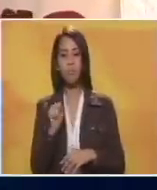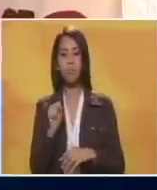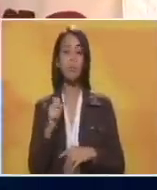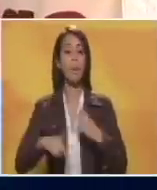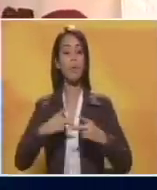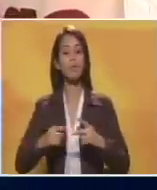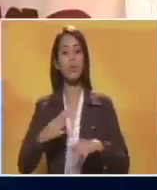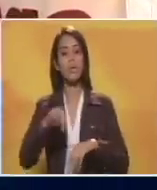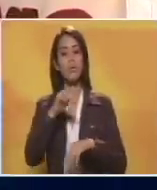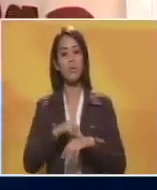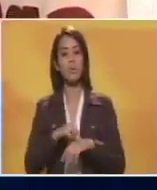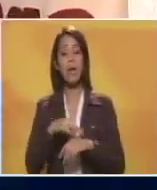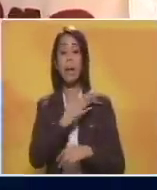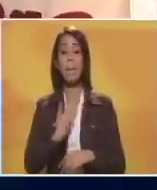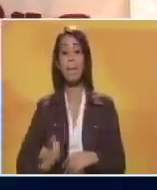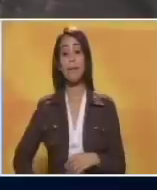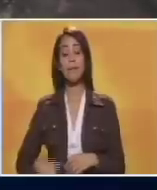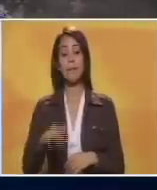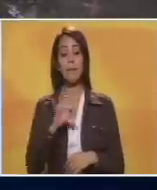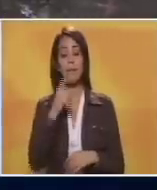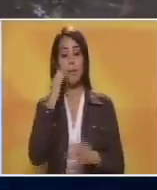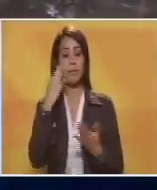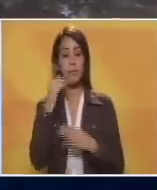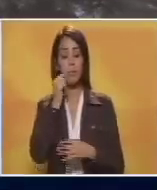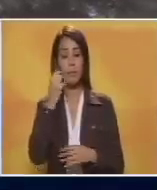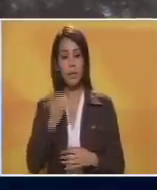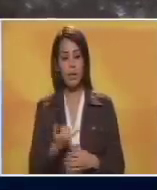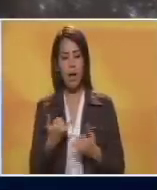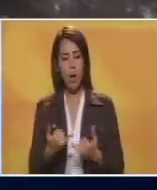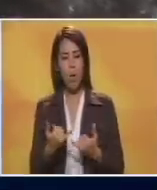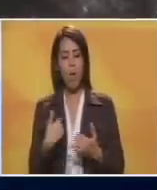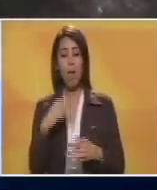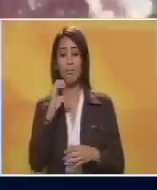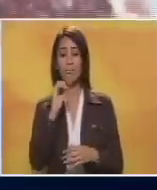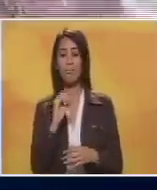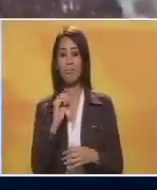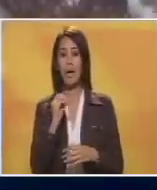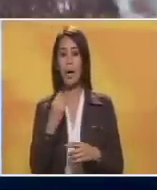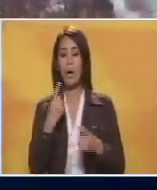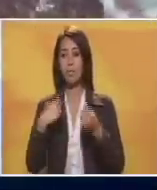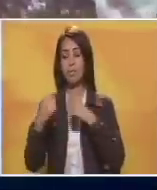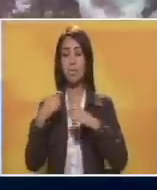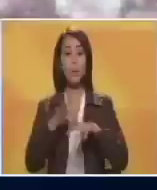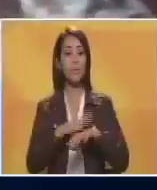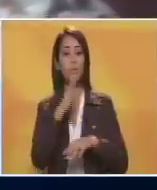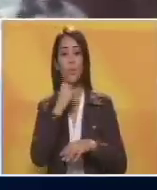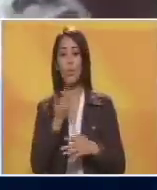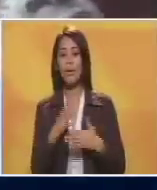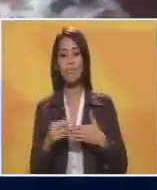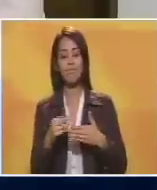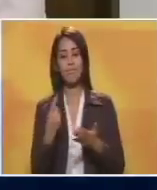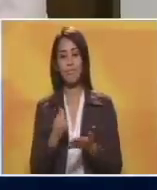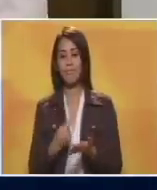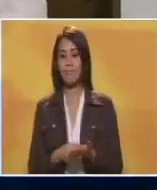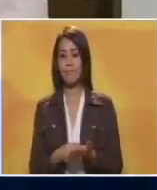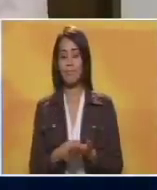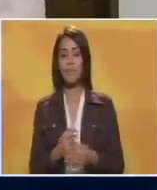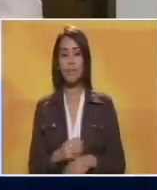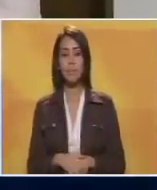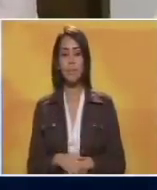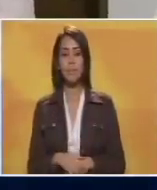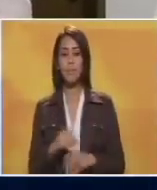nacional. El presidente de FEDENAGA precisó que actualmente está en cero la importación porque no hay divisas e indicó que no